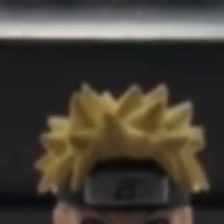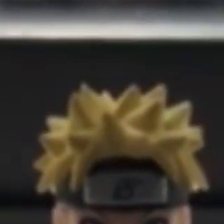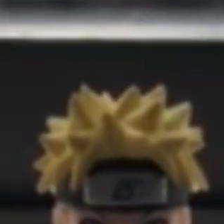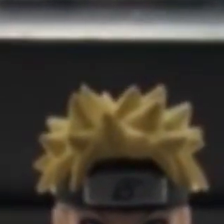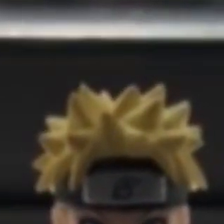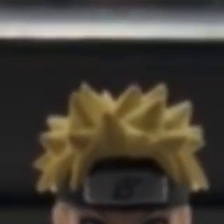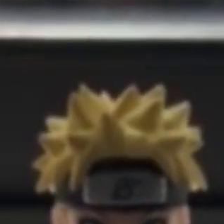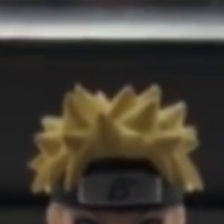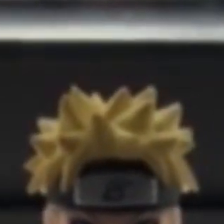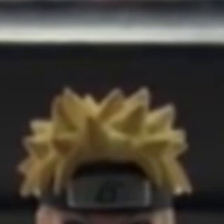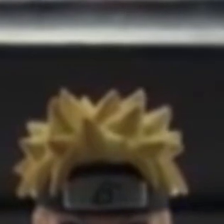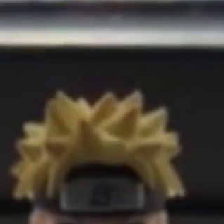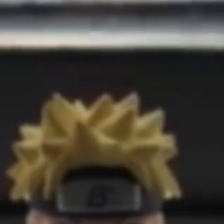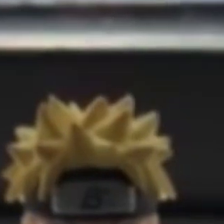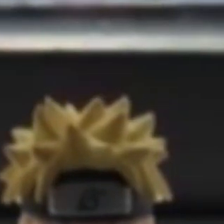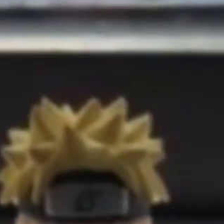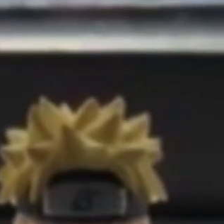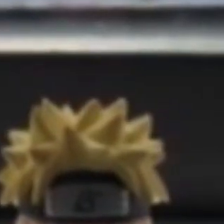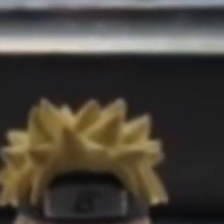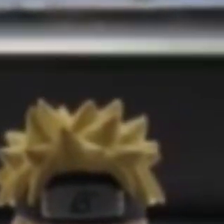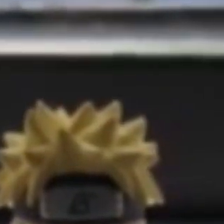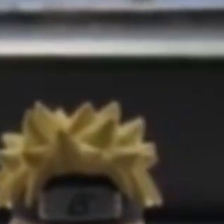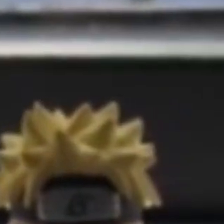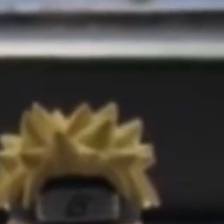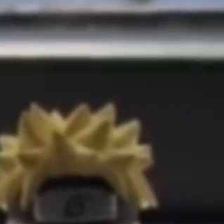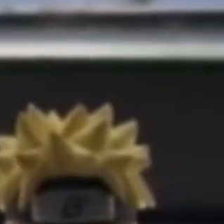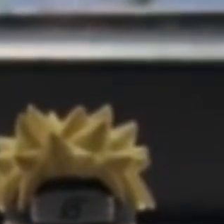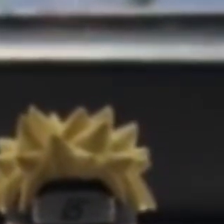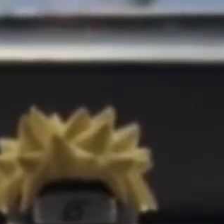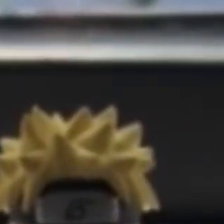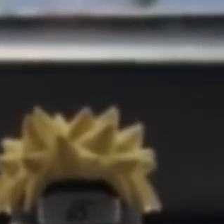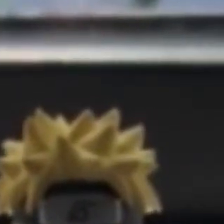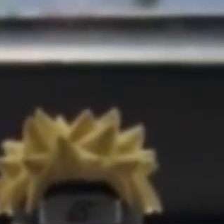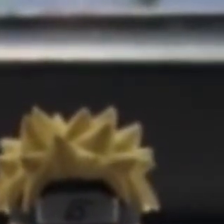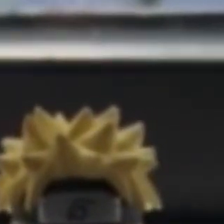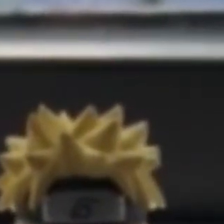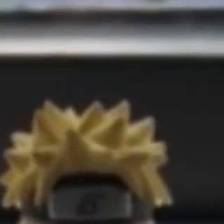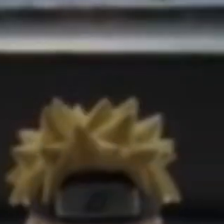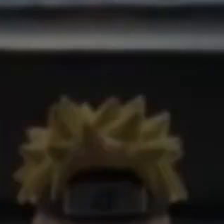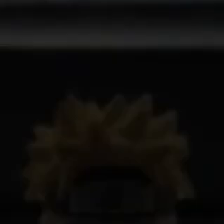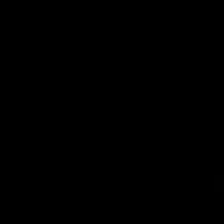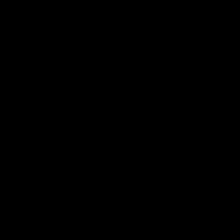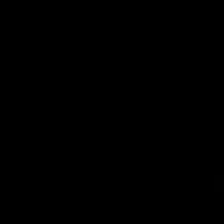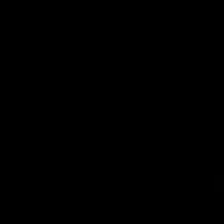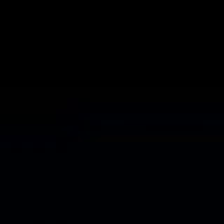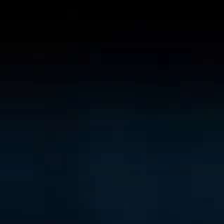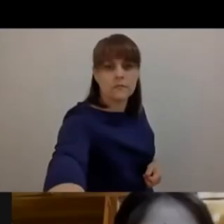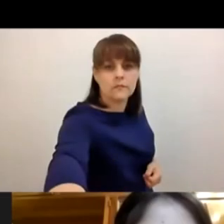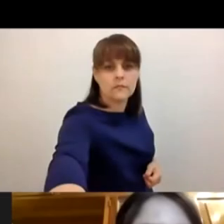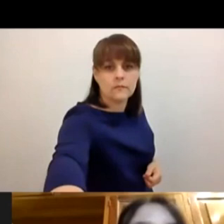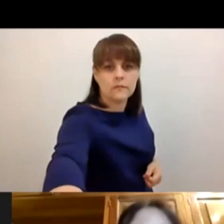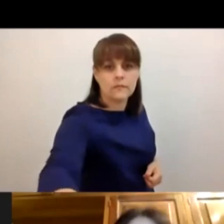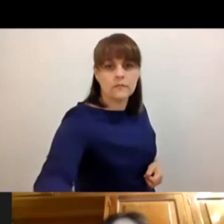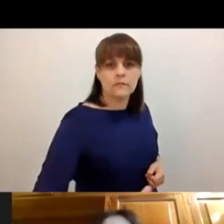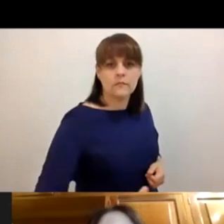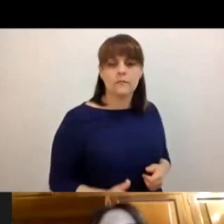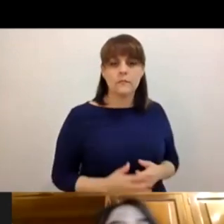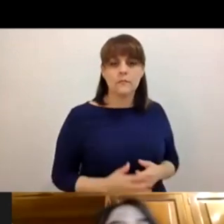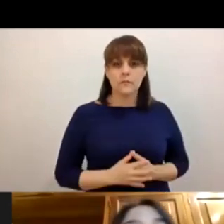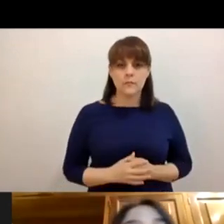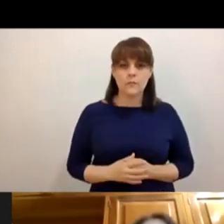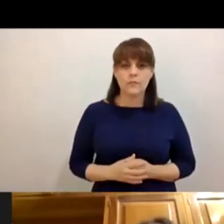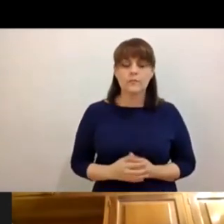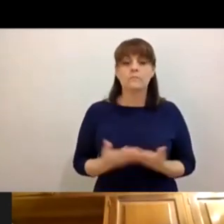cabo. Pues nada, un agradecimiento al personal de Reintegra y a ustedes por escuchar.